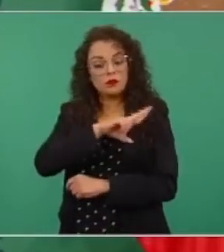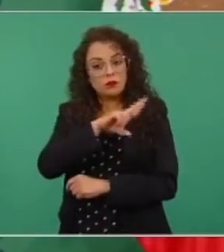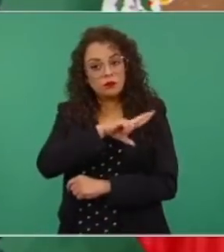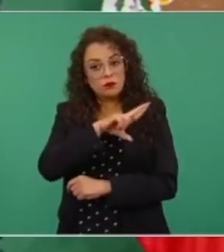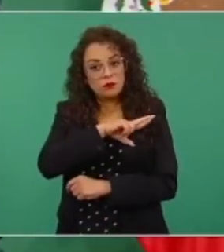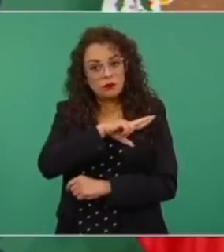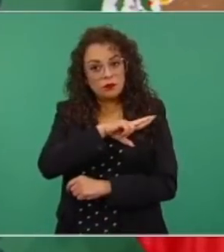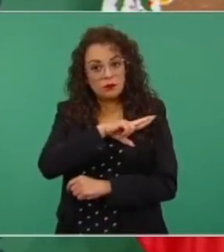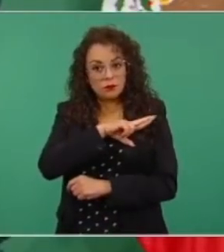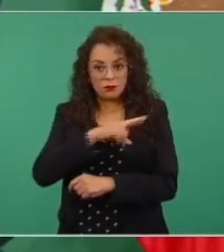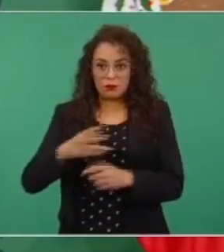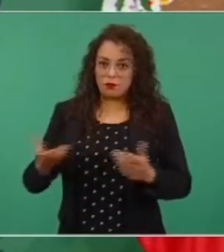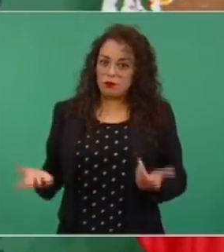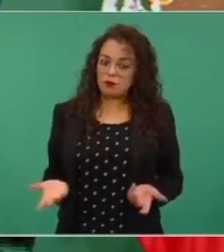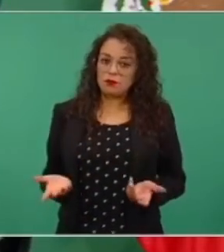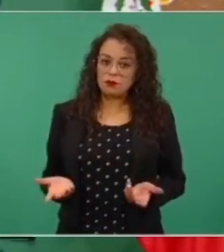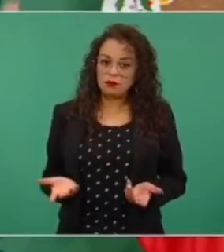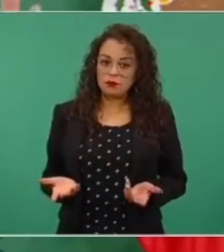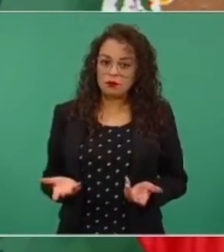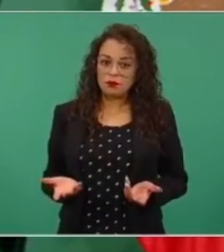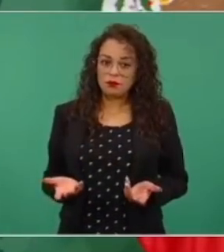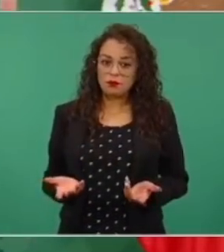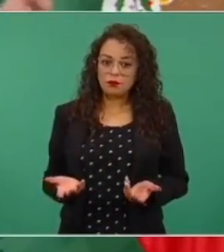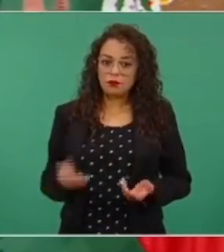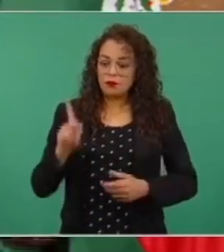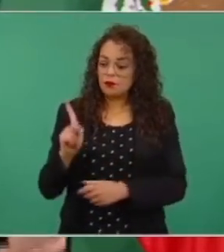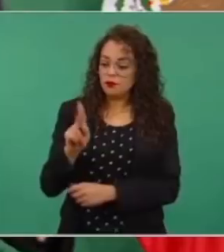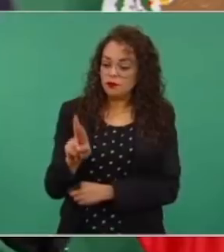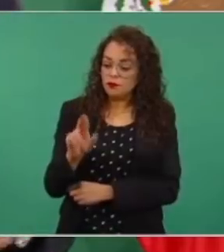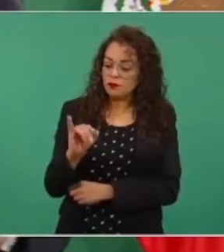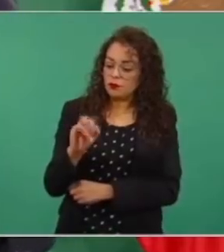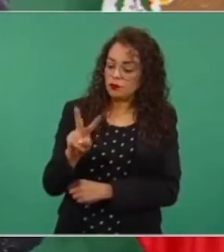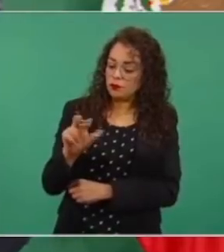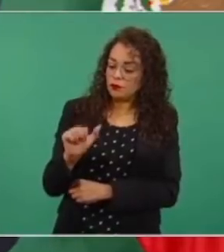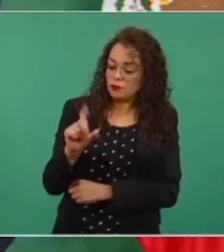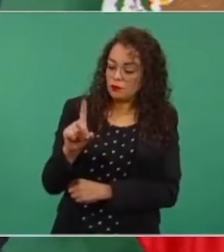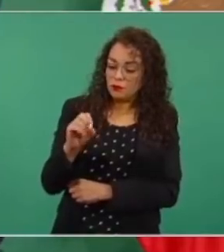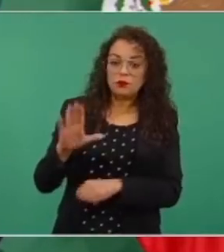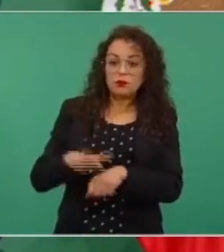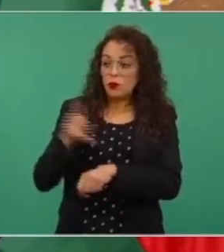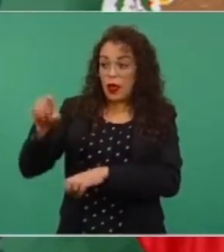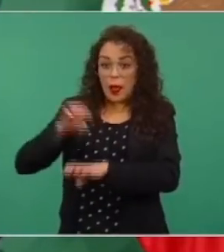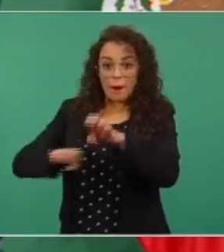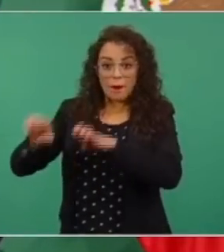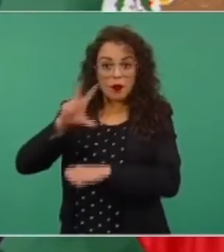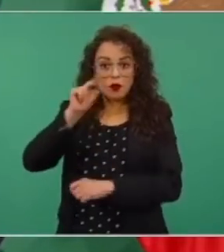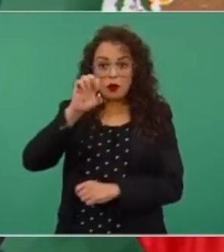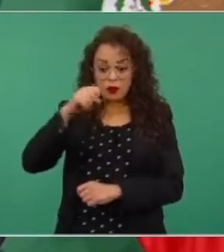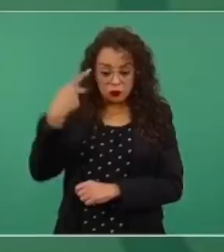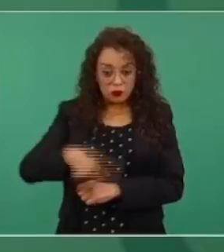ofensivo, porque ni siquiera son empresas mexicanas,